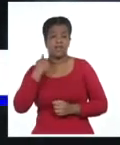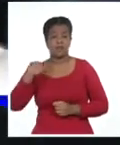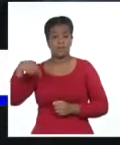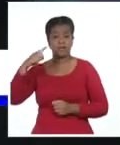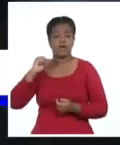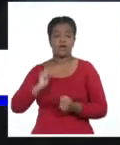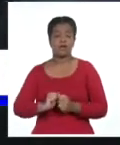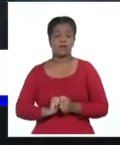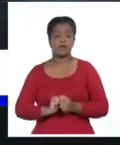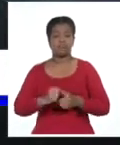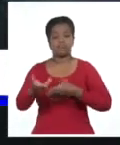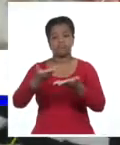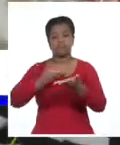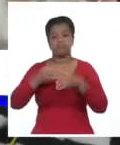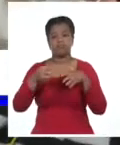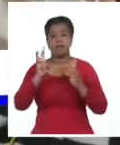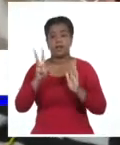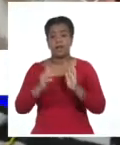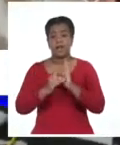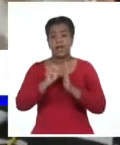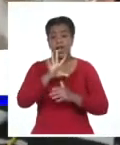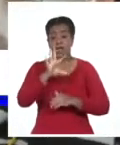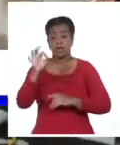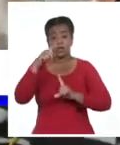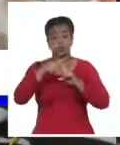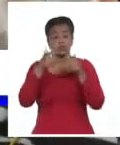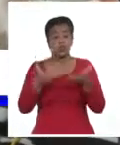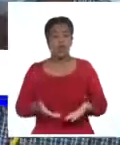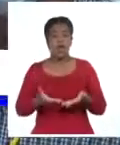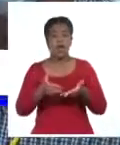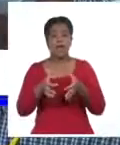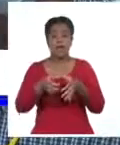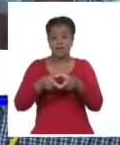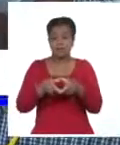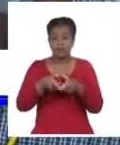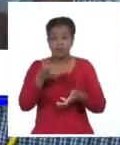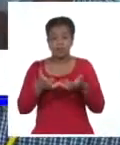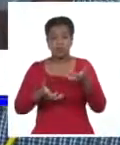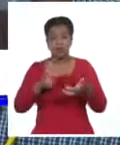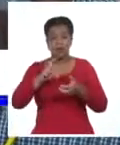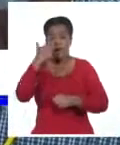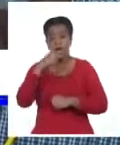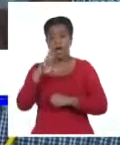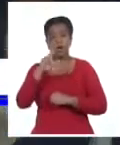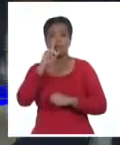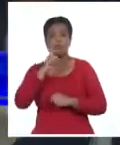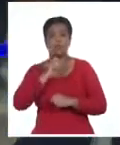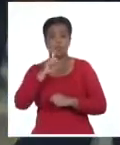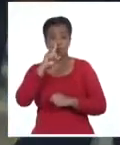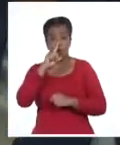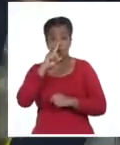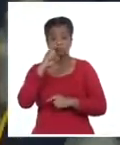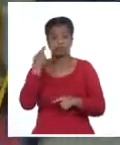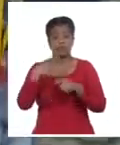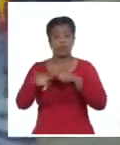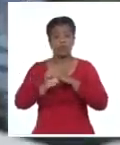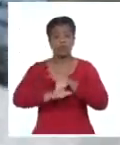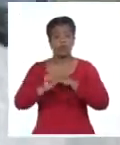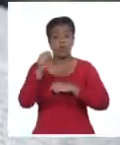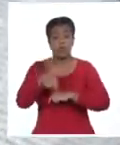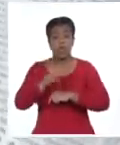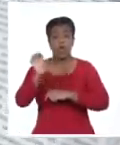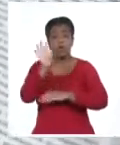las 3.500 toneladas de carbón y hoy exportamos en el orden de las 4.000 toneladas directas al mercado europeo envasado